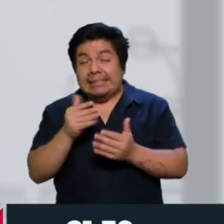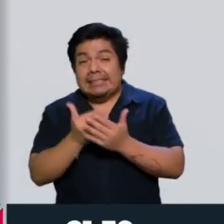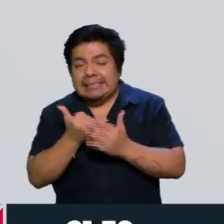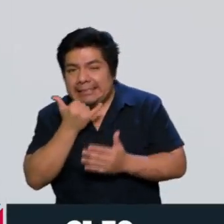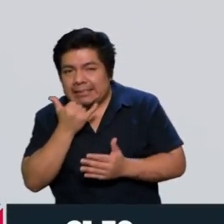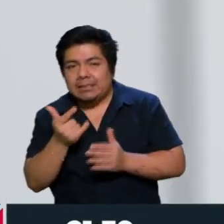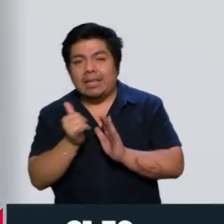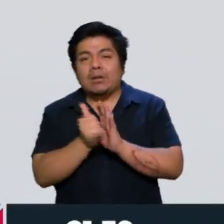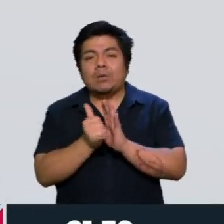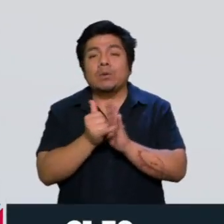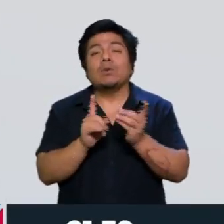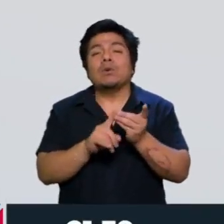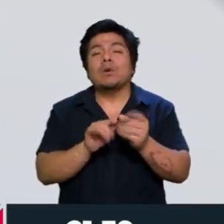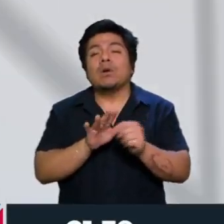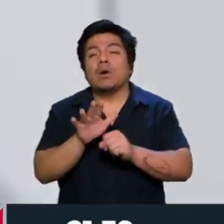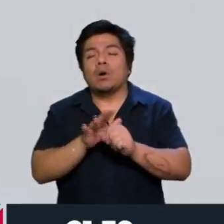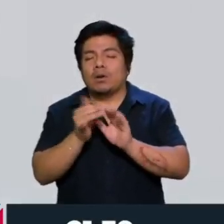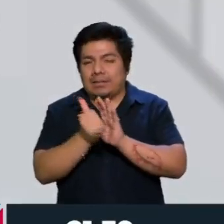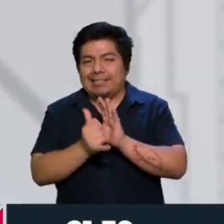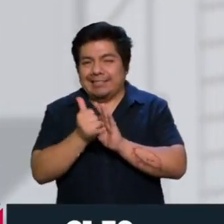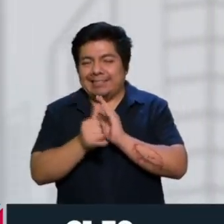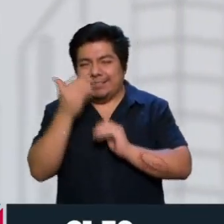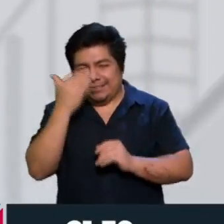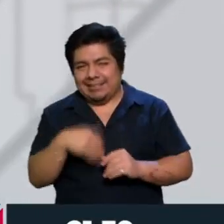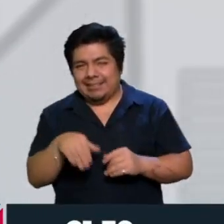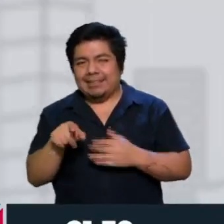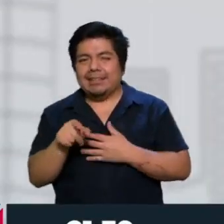lo vemos, dónde lo escuchamos? Estamos en YouTube,